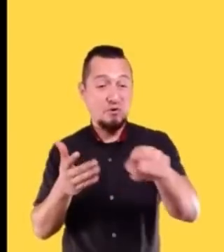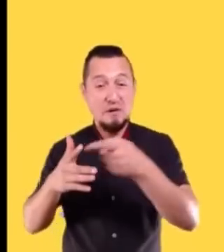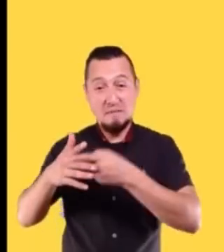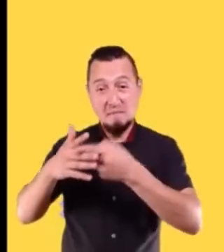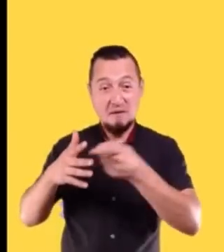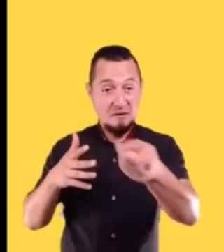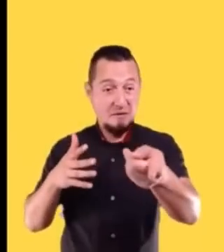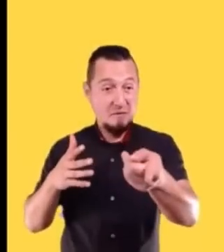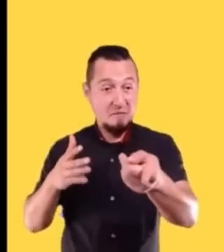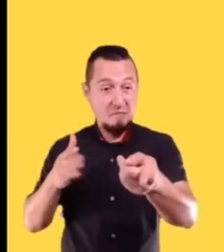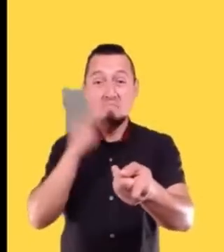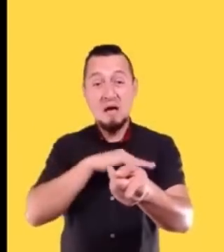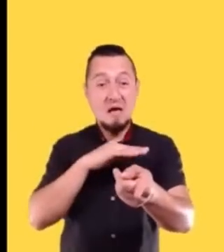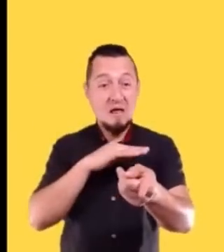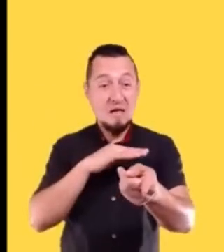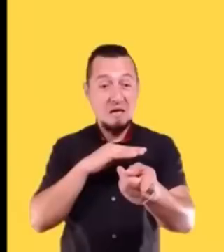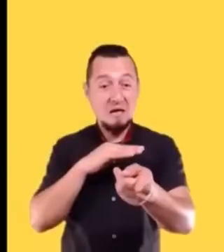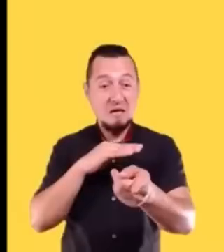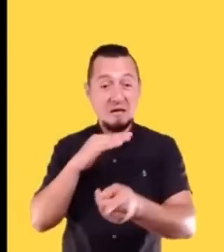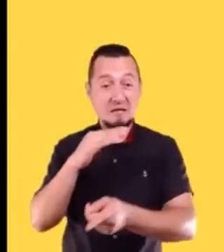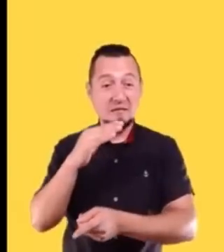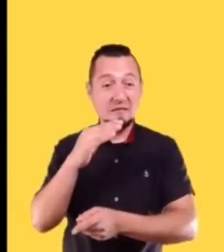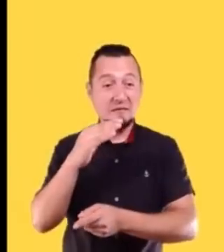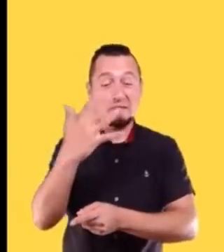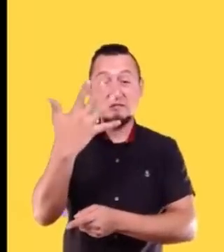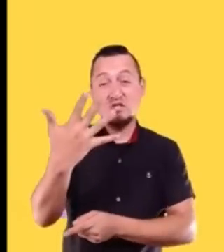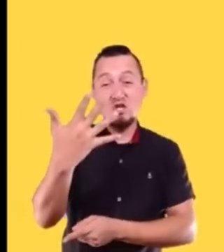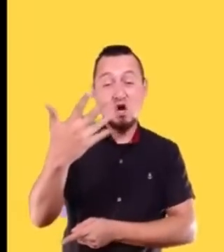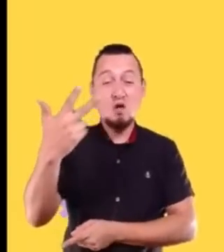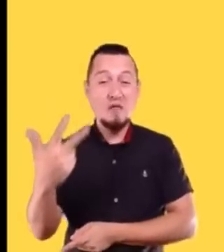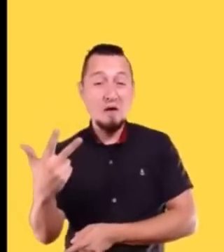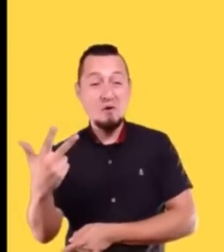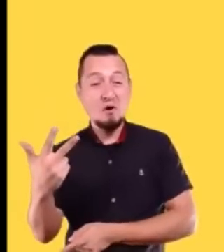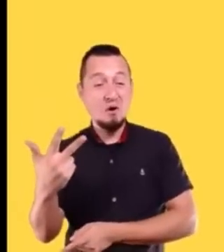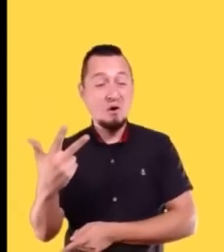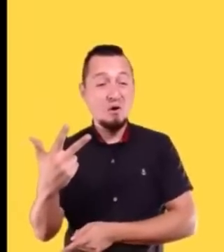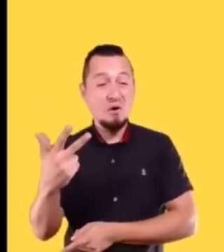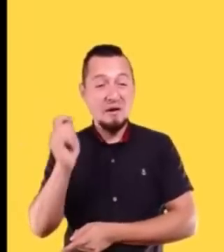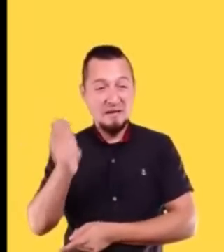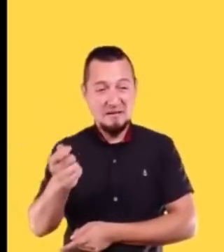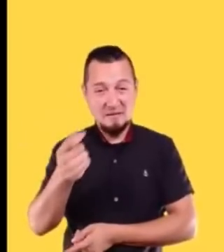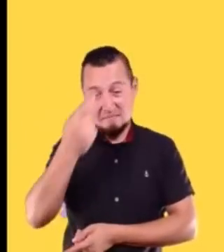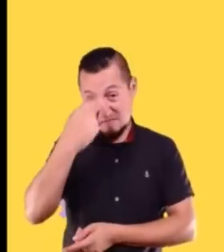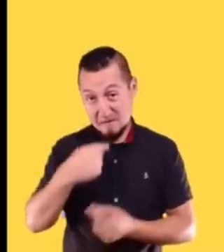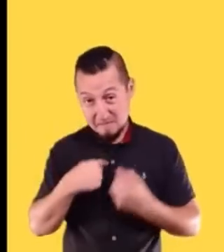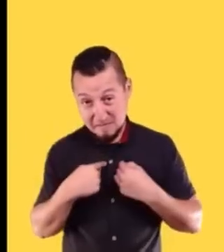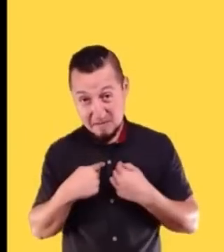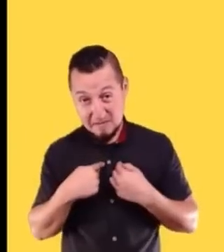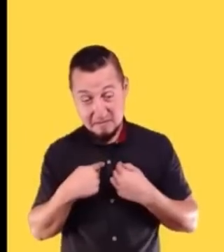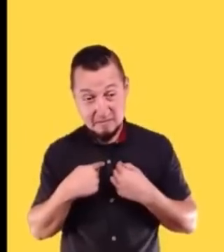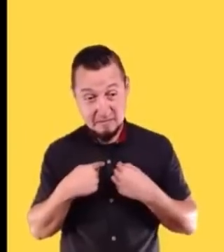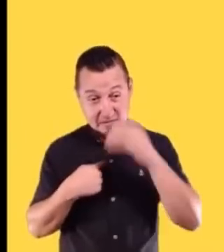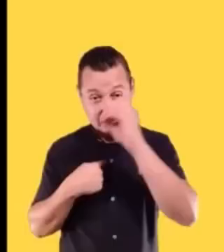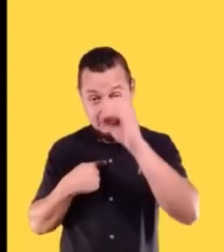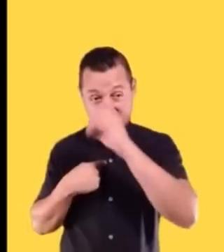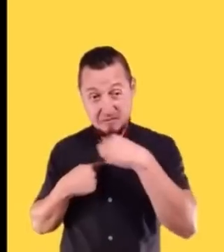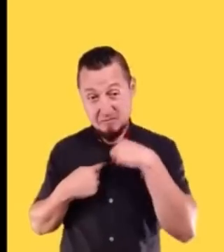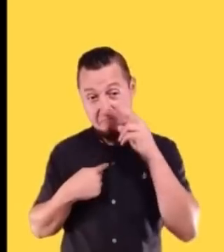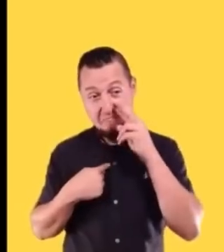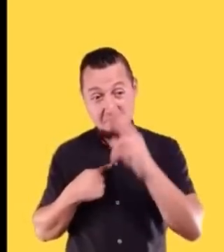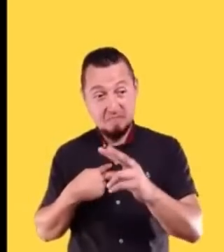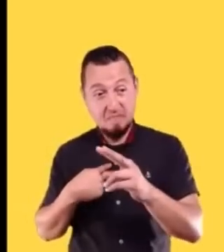el de los 5/6 o 5/8. Sí, pero ¿sabes qué es en realidad? Digo, lo que yo interpreto es